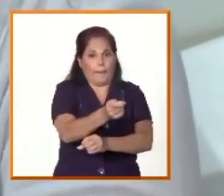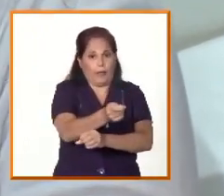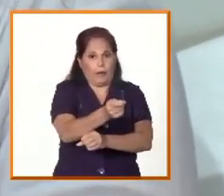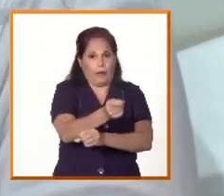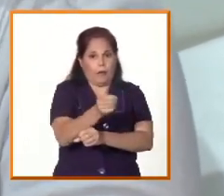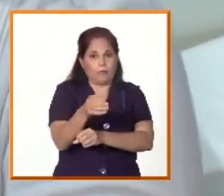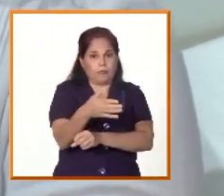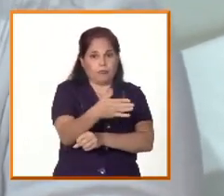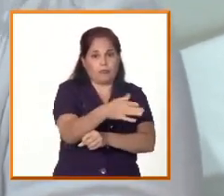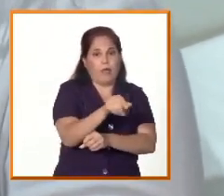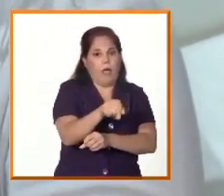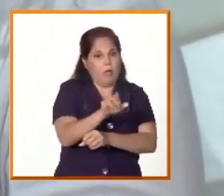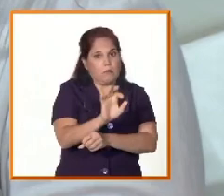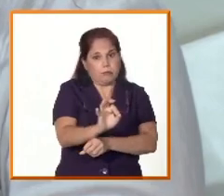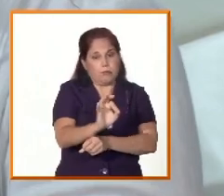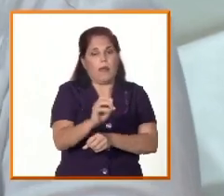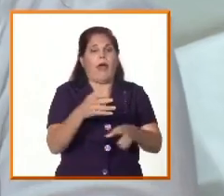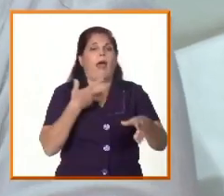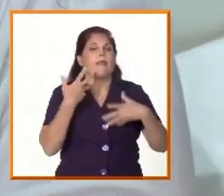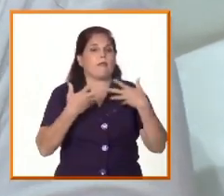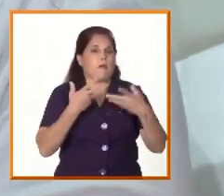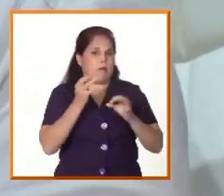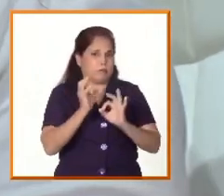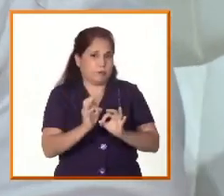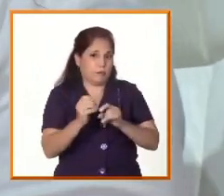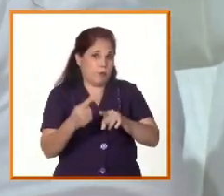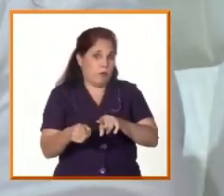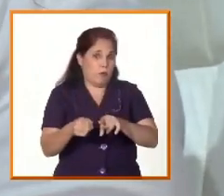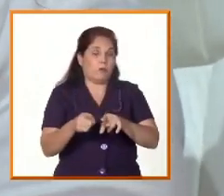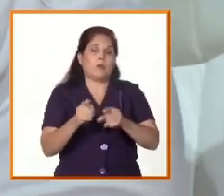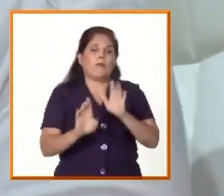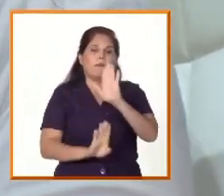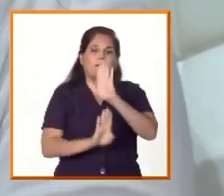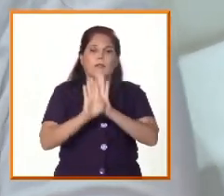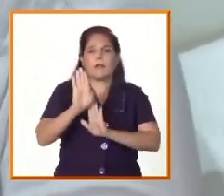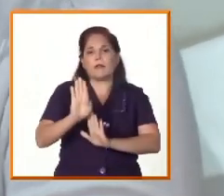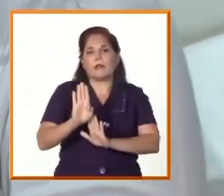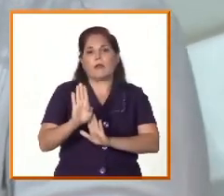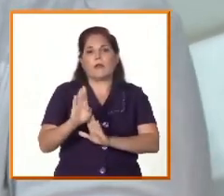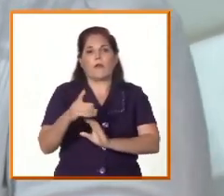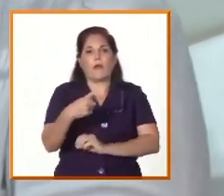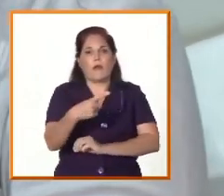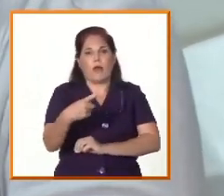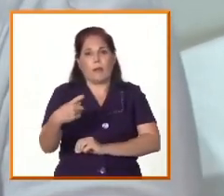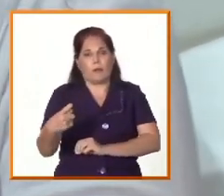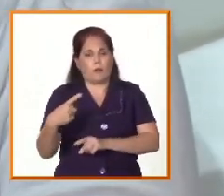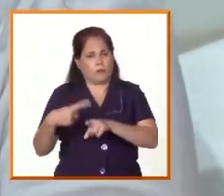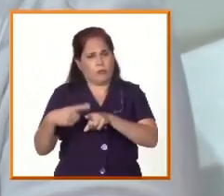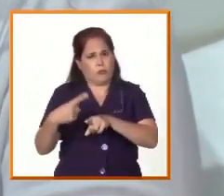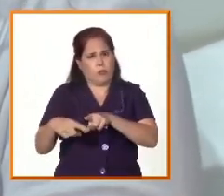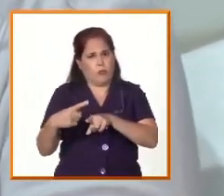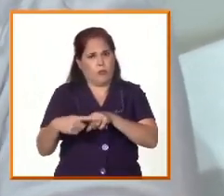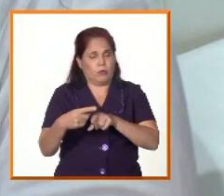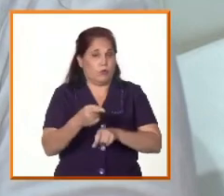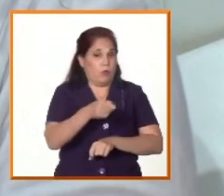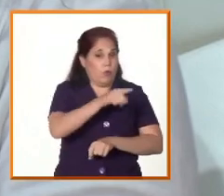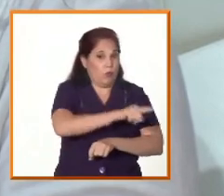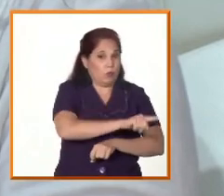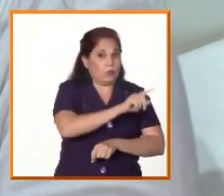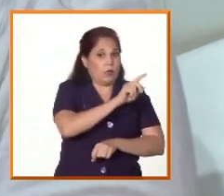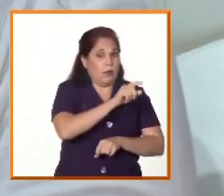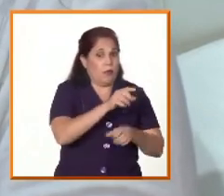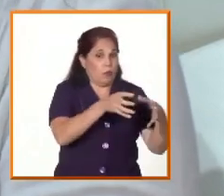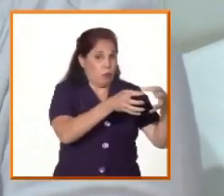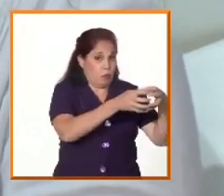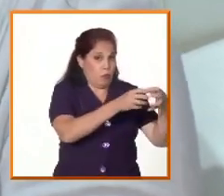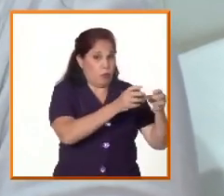pesquera de plataforma la actividad agrícola y el desarrollo de la cámara agricultura y bueno grupo nuestro que abarca 24 actividades